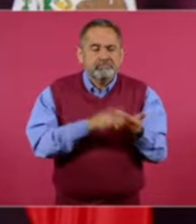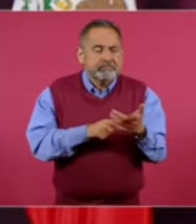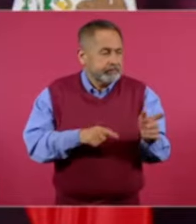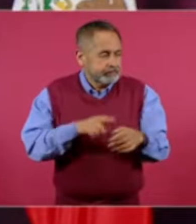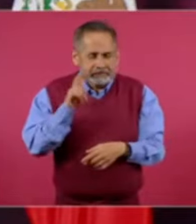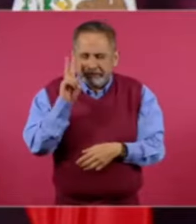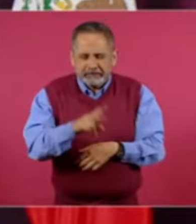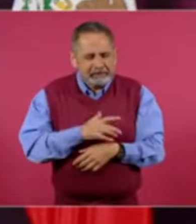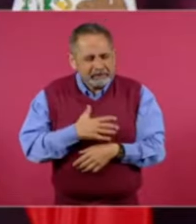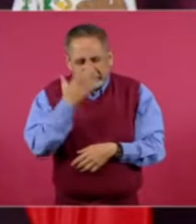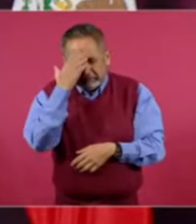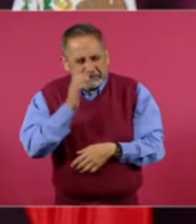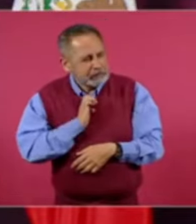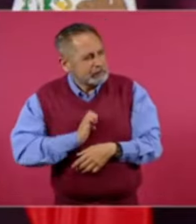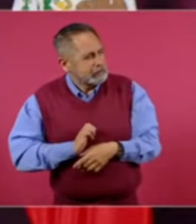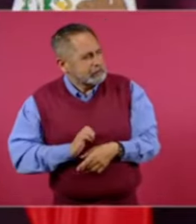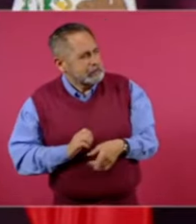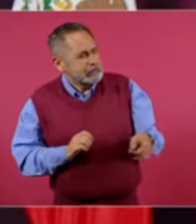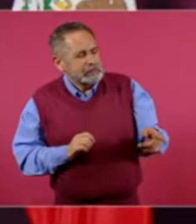insultante